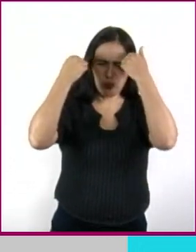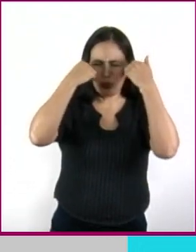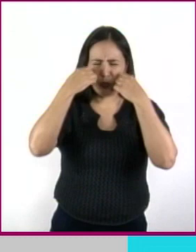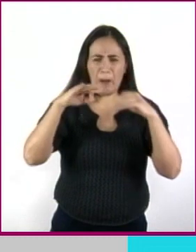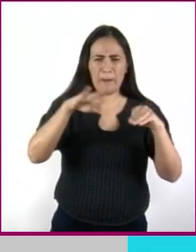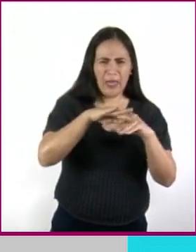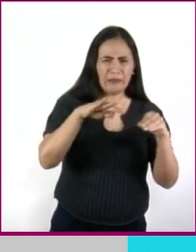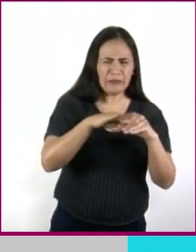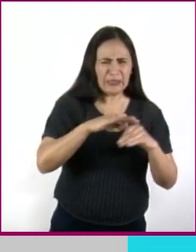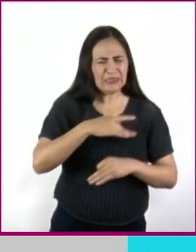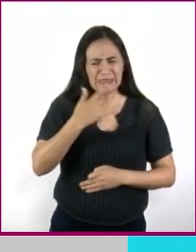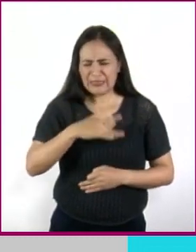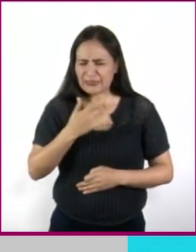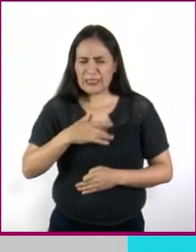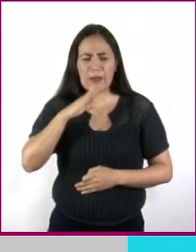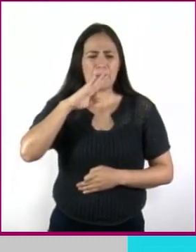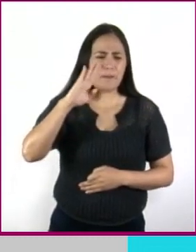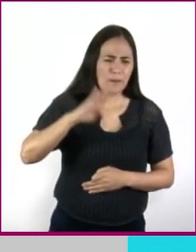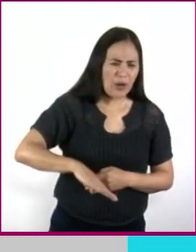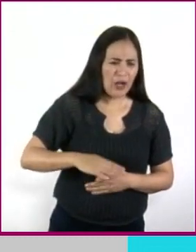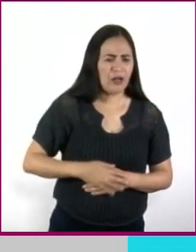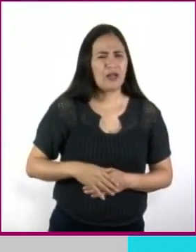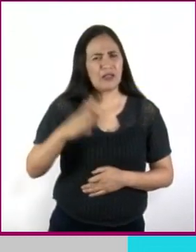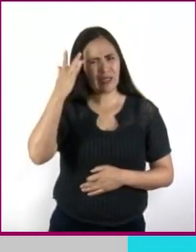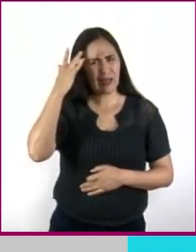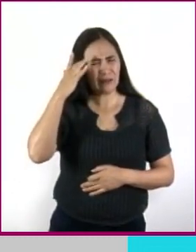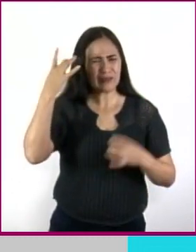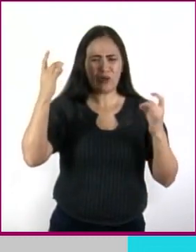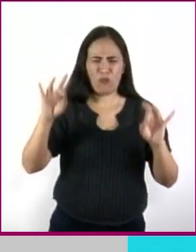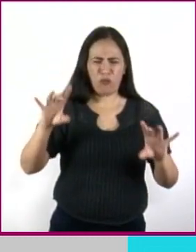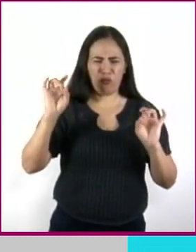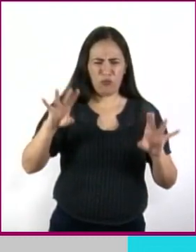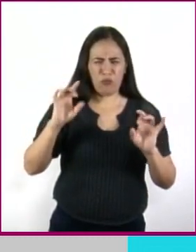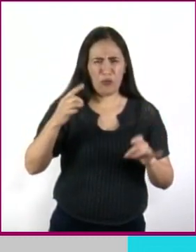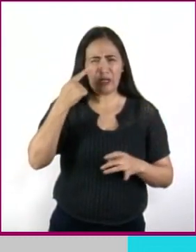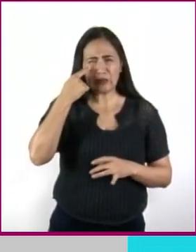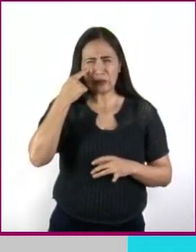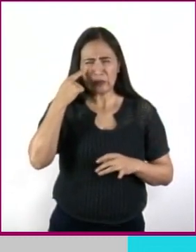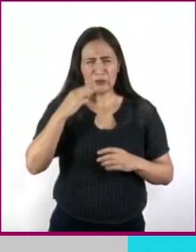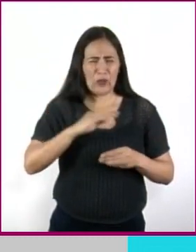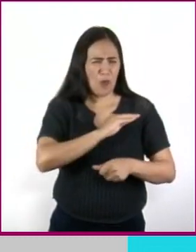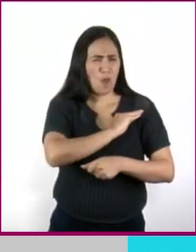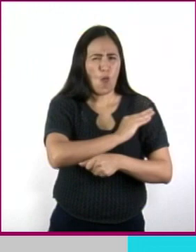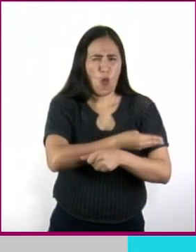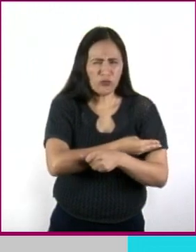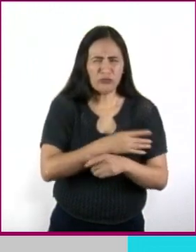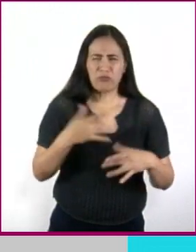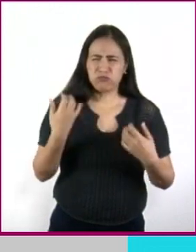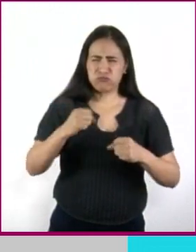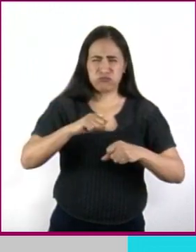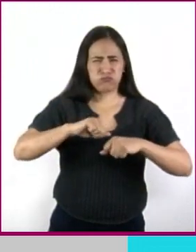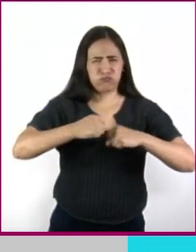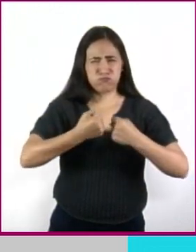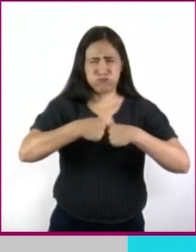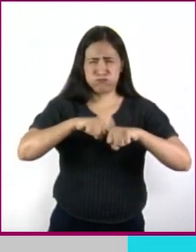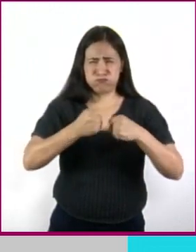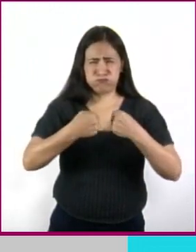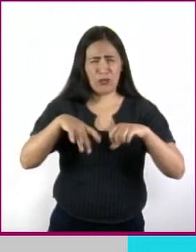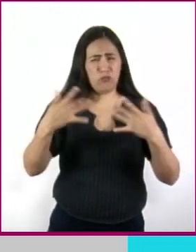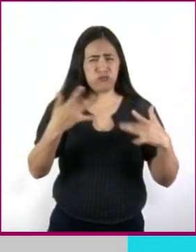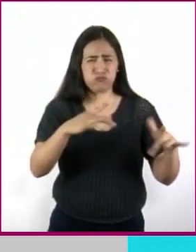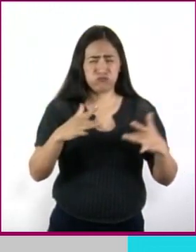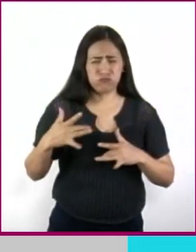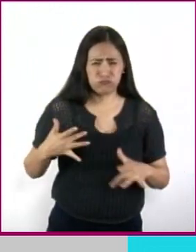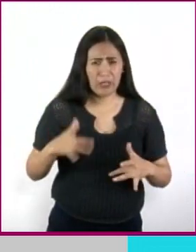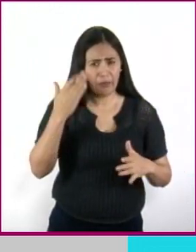malestar general, eritema, dolores de cabeza en los ojos, músculos y articulaciones. En esta fase se